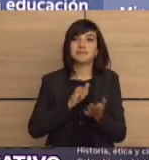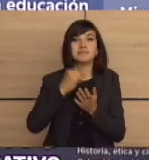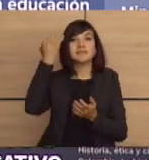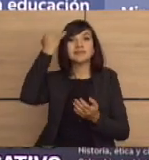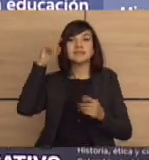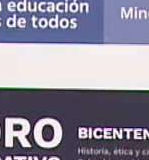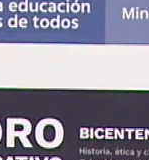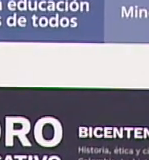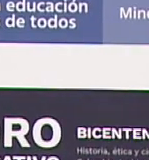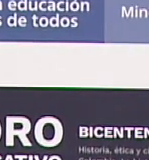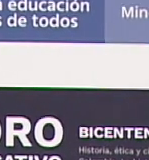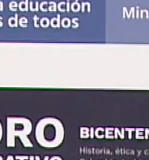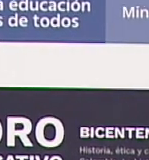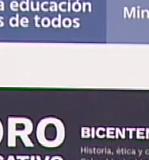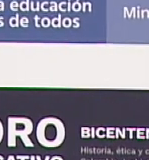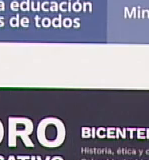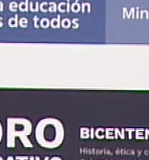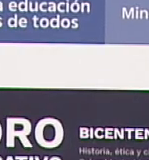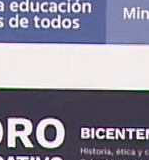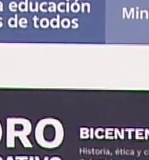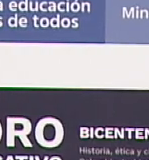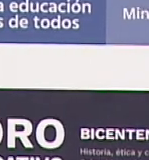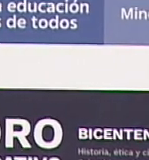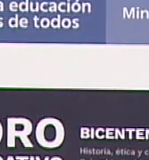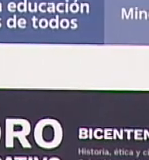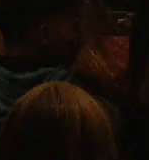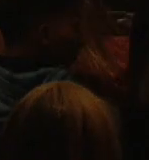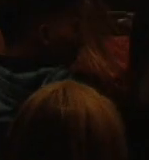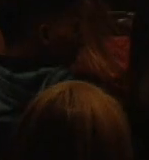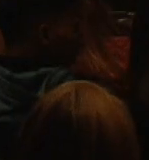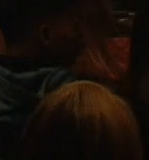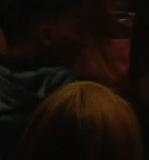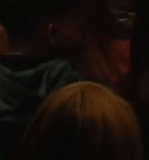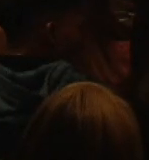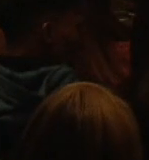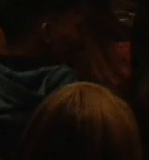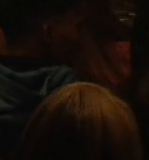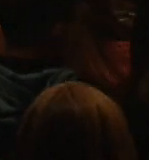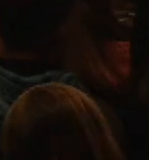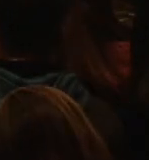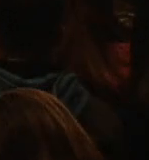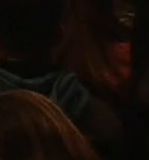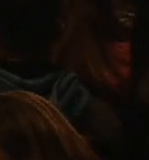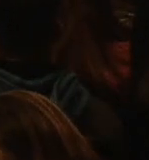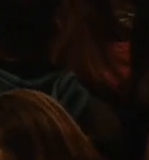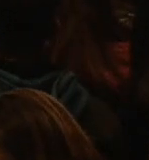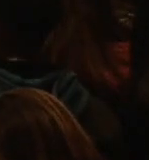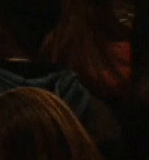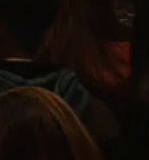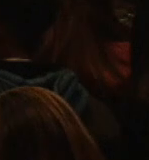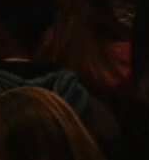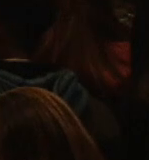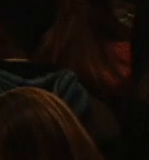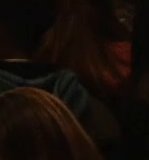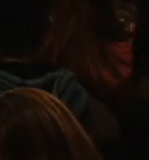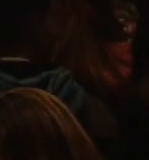que congregaron las recomendaciones. Es desafiante, el reto es de toda la comunidad. En esta comisión